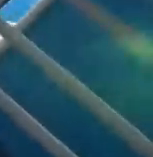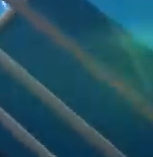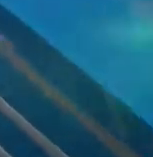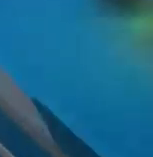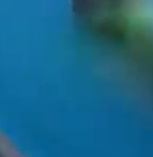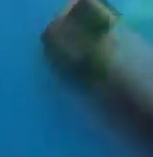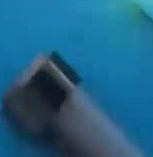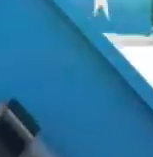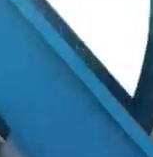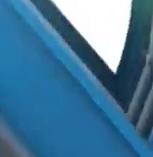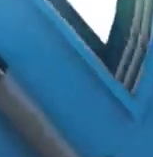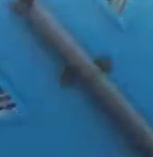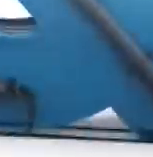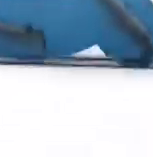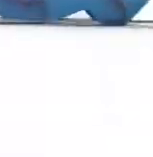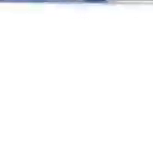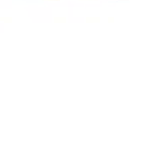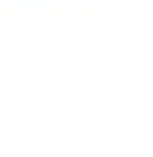Guayaquil. Bienvenido.